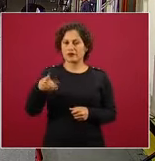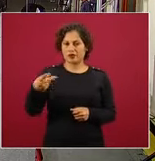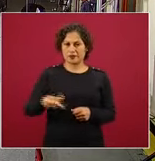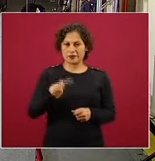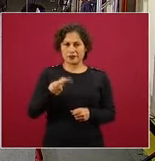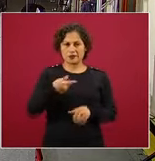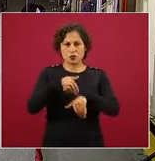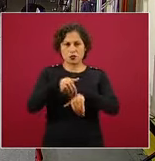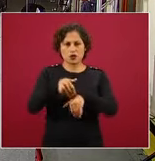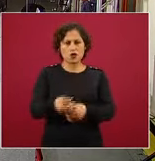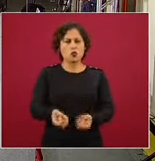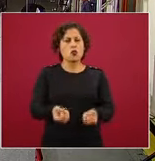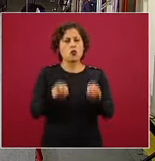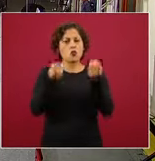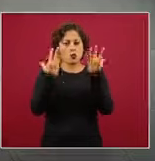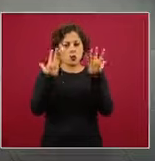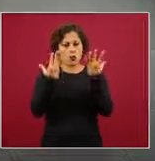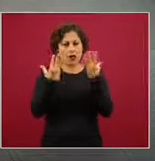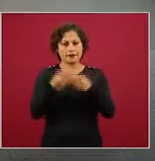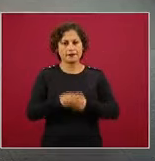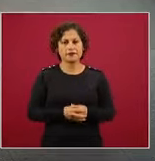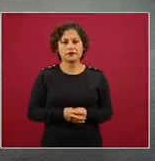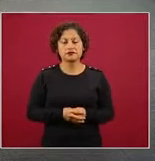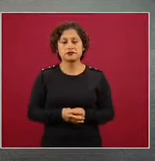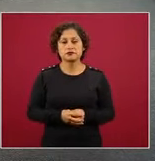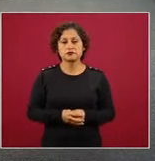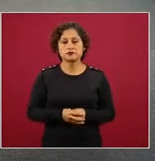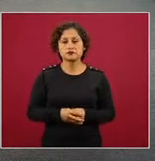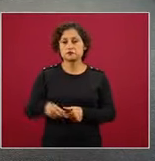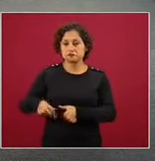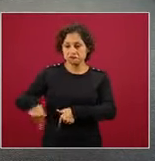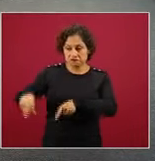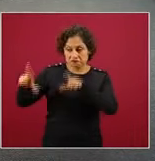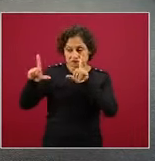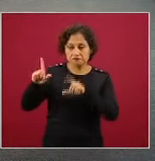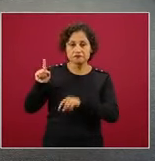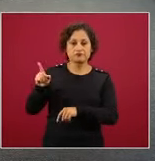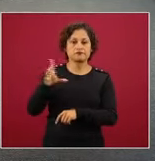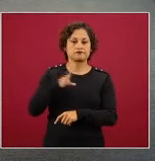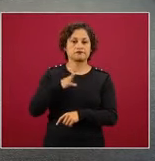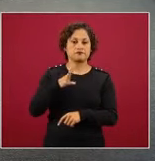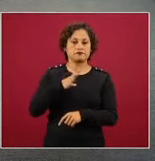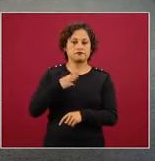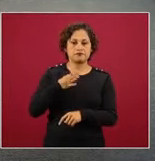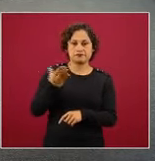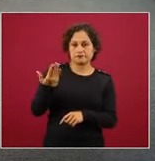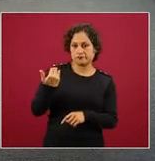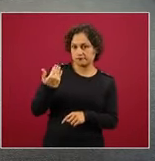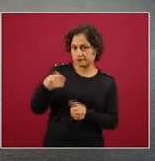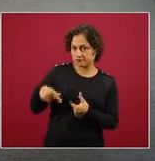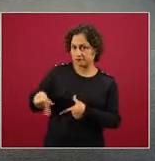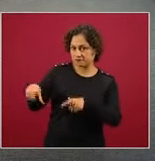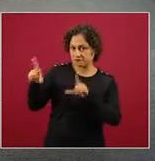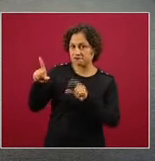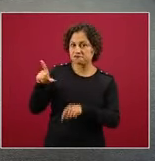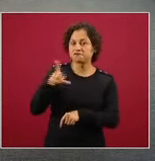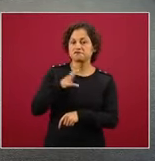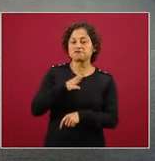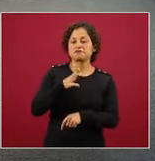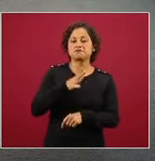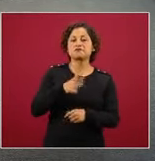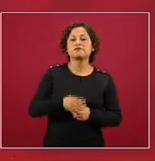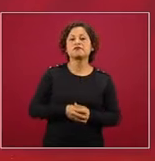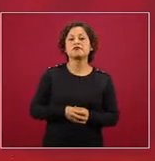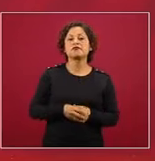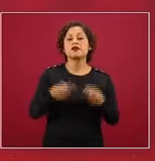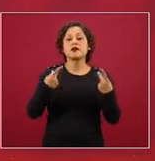números, de hecho están presentes en la diapositiva que expusimos hace unos momentos. Las personas